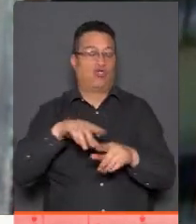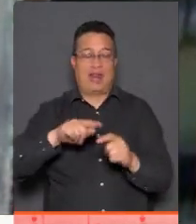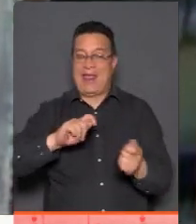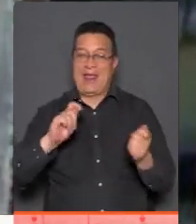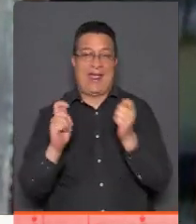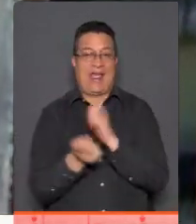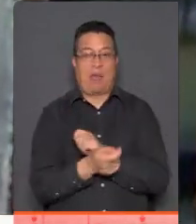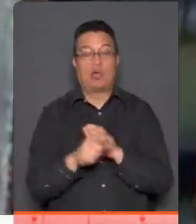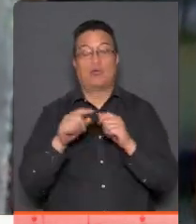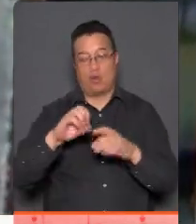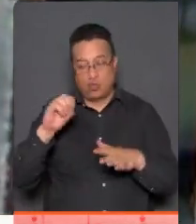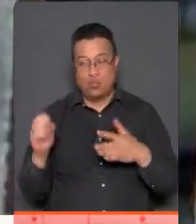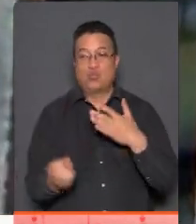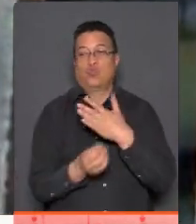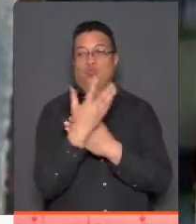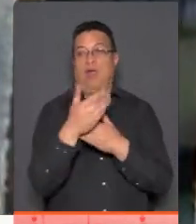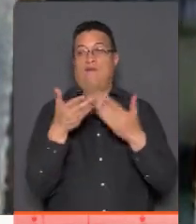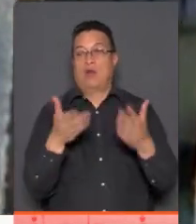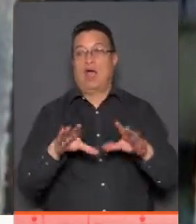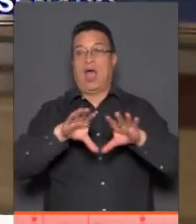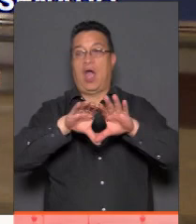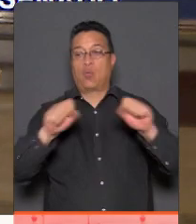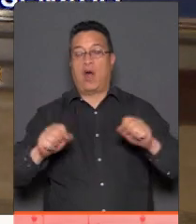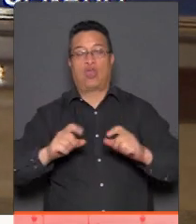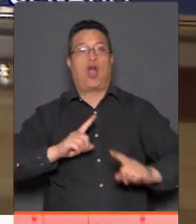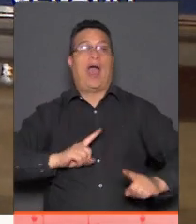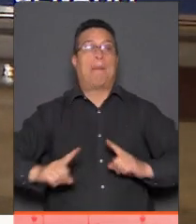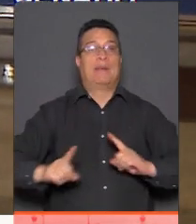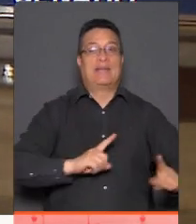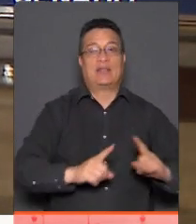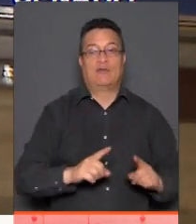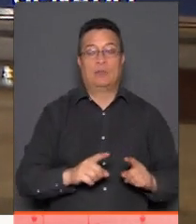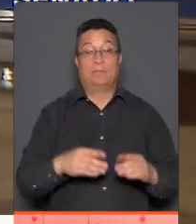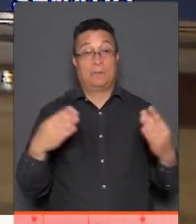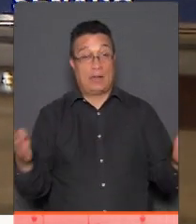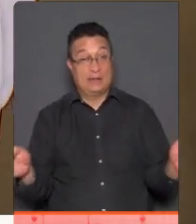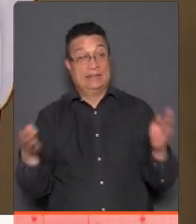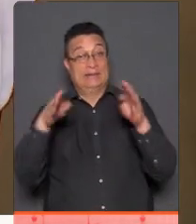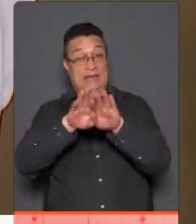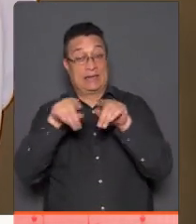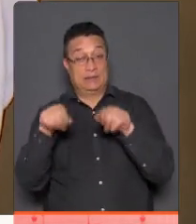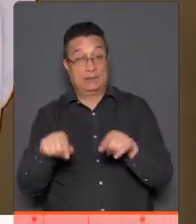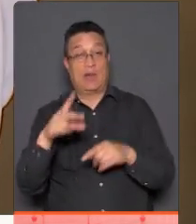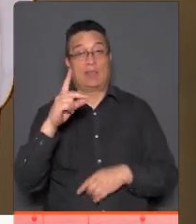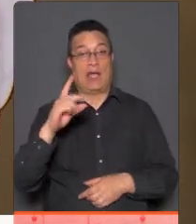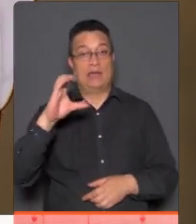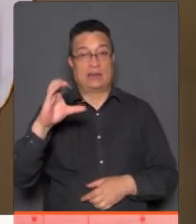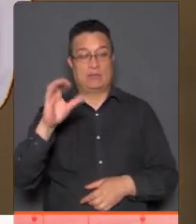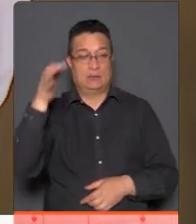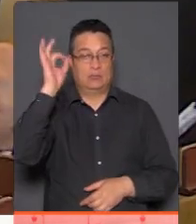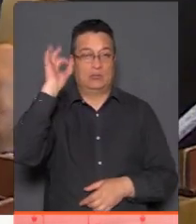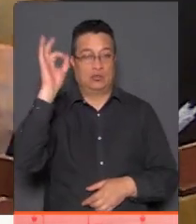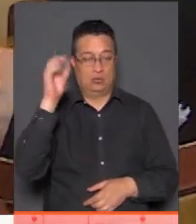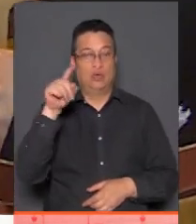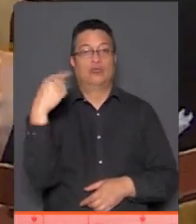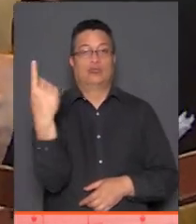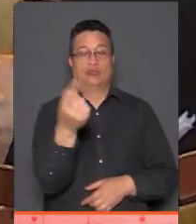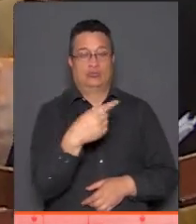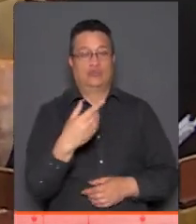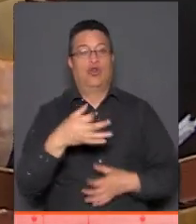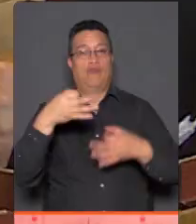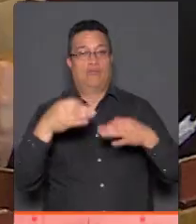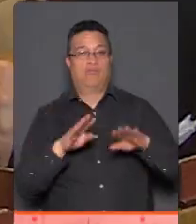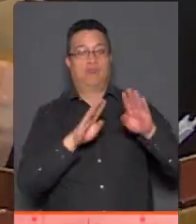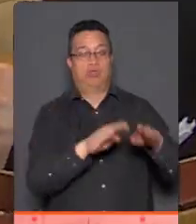nazca un nuevo acuerdo administrativo. Al cierre de esta nota, la DC se reunía con las bancadas oficialistas